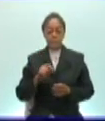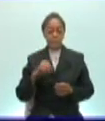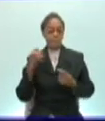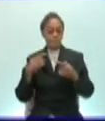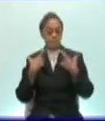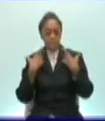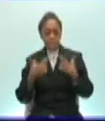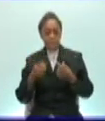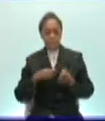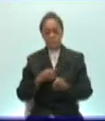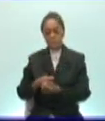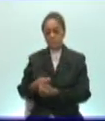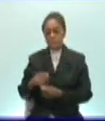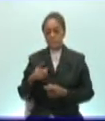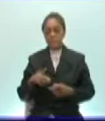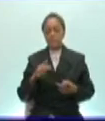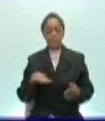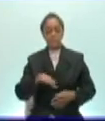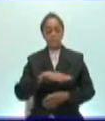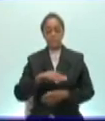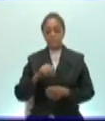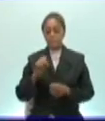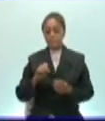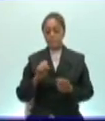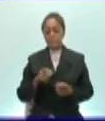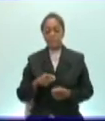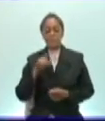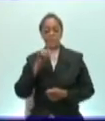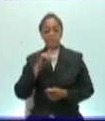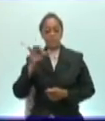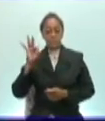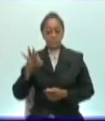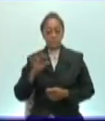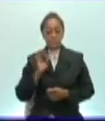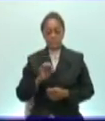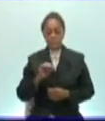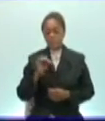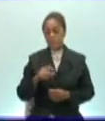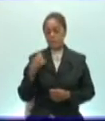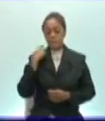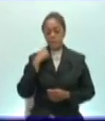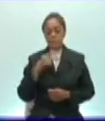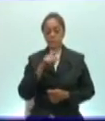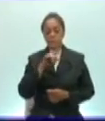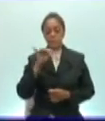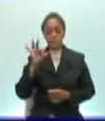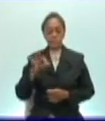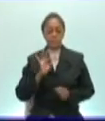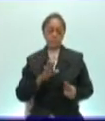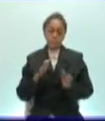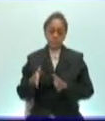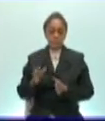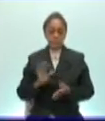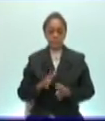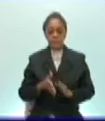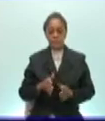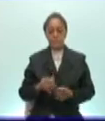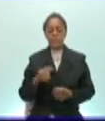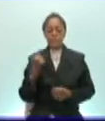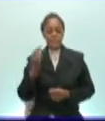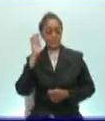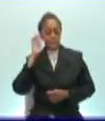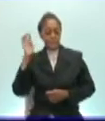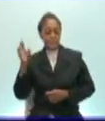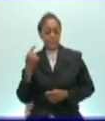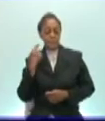importantes de la guerra, pero sobre todo habíamos dejado el año 98 porque es que el año 98 tiene sus particularidades. Recuerden que es un año